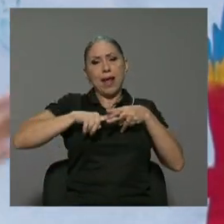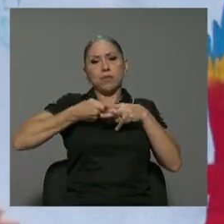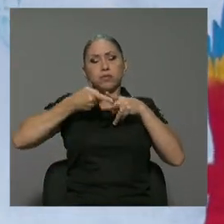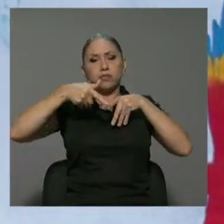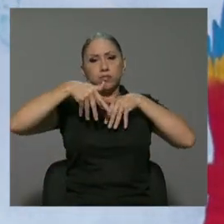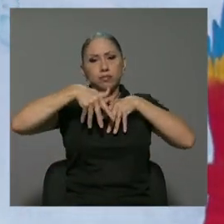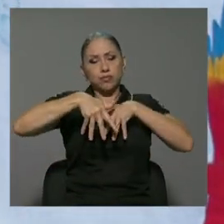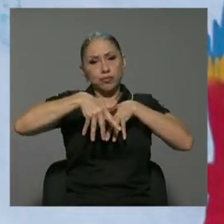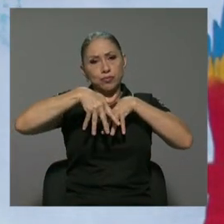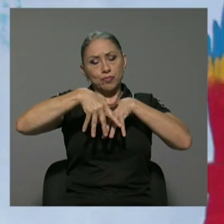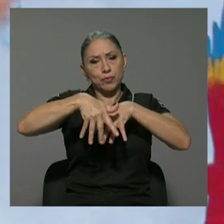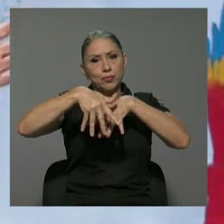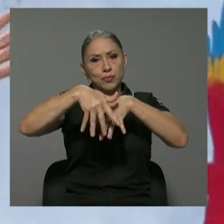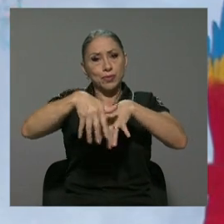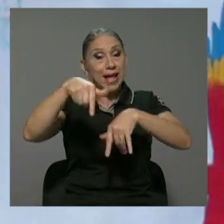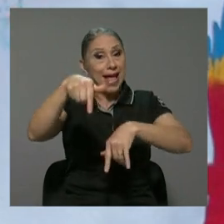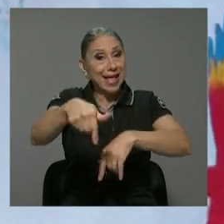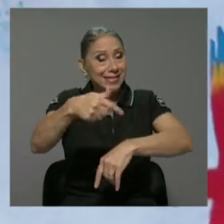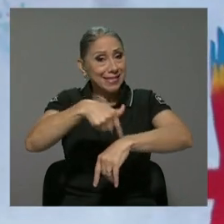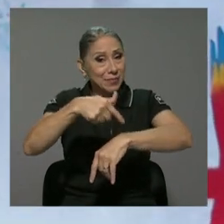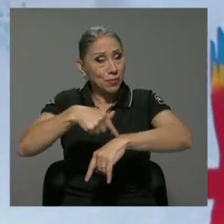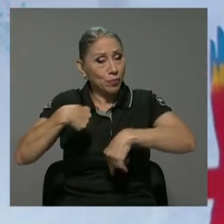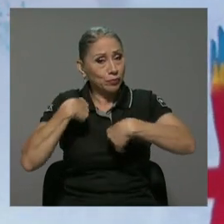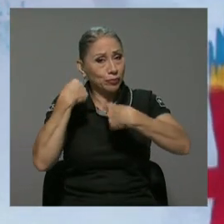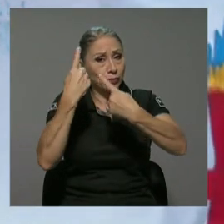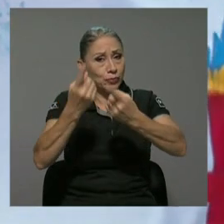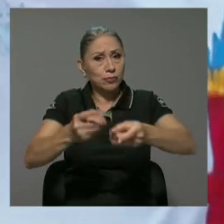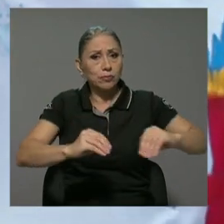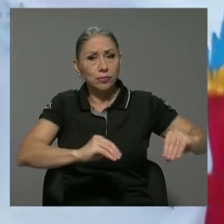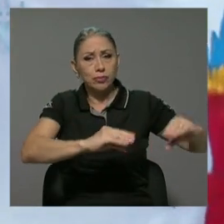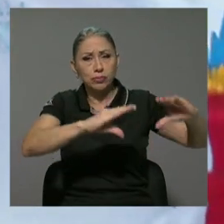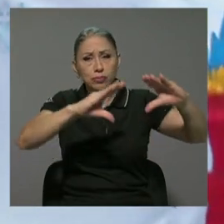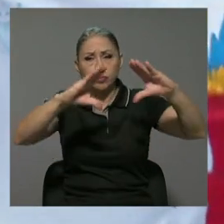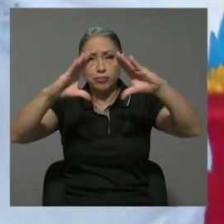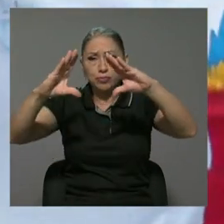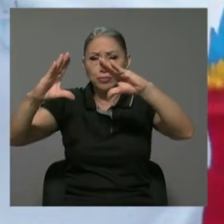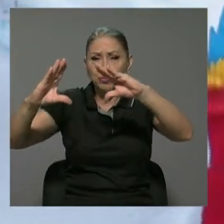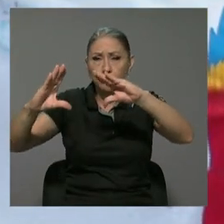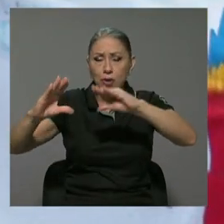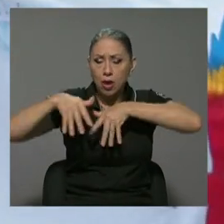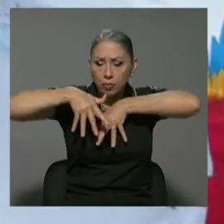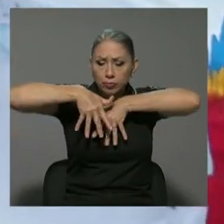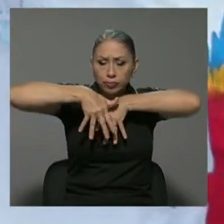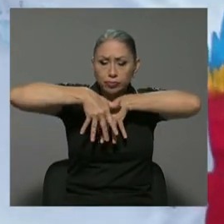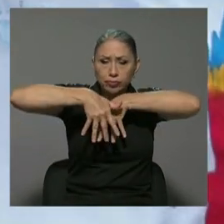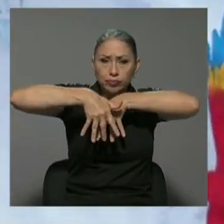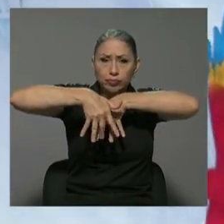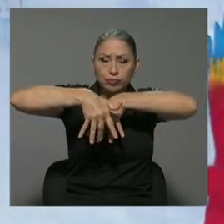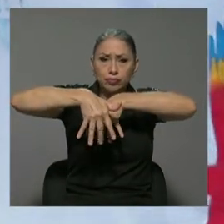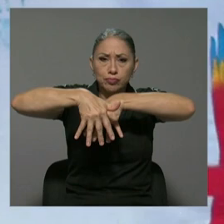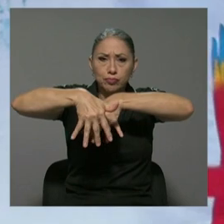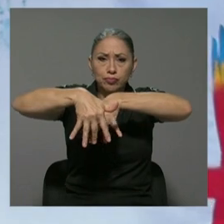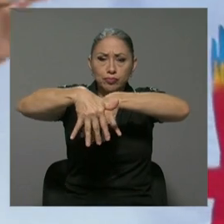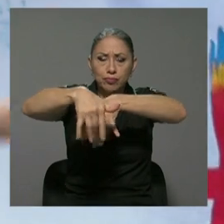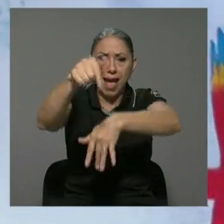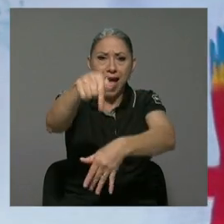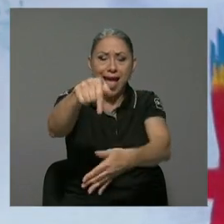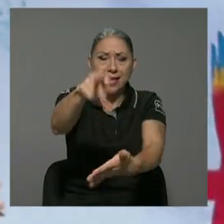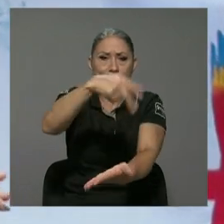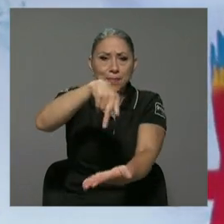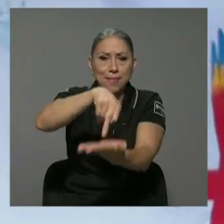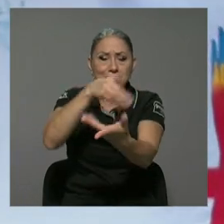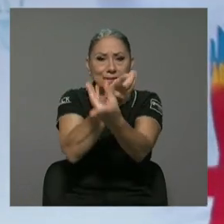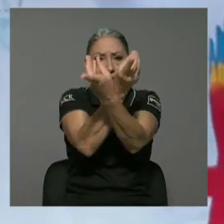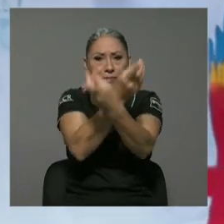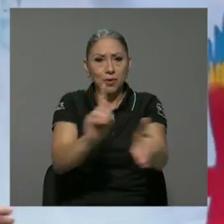esta jornada que va a ser durante toda la mañana para llegar hasta la Plaza de la Democracia. Y